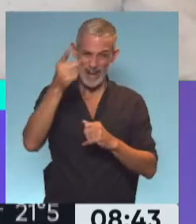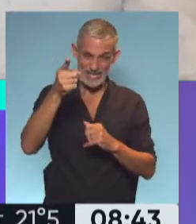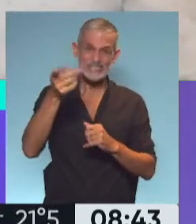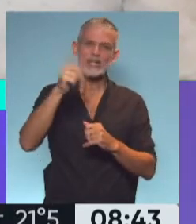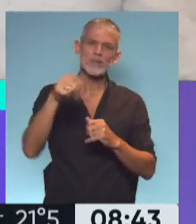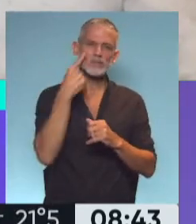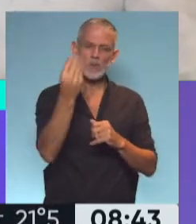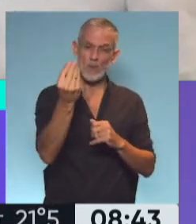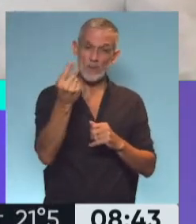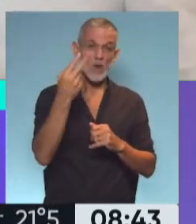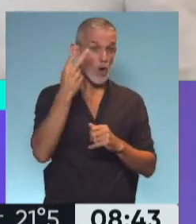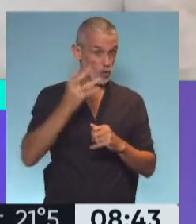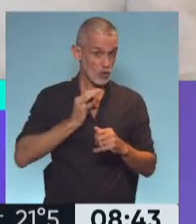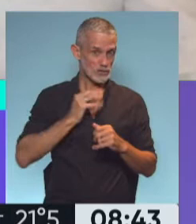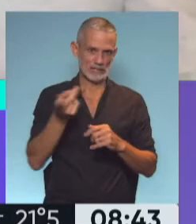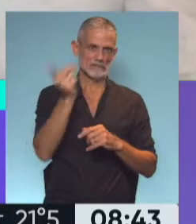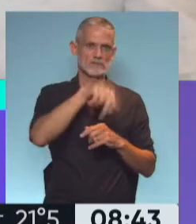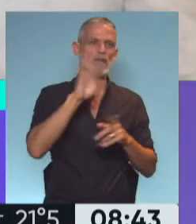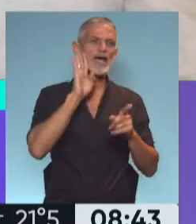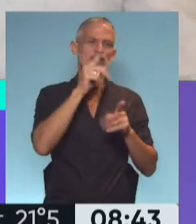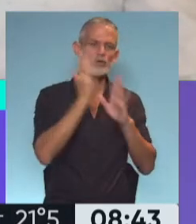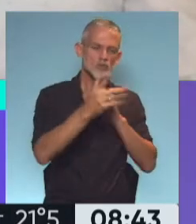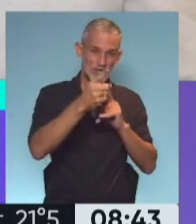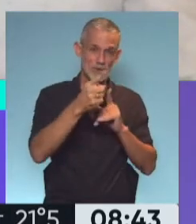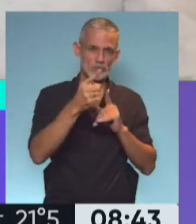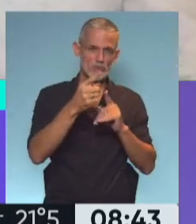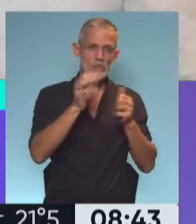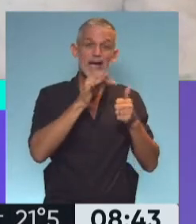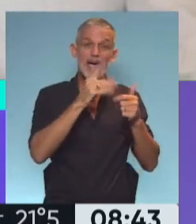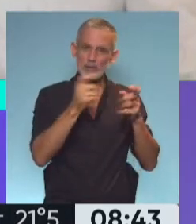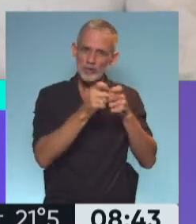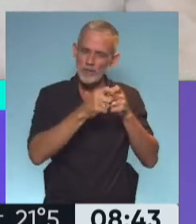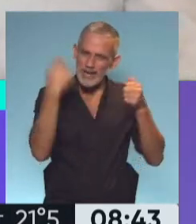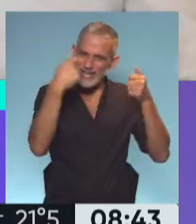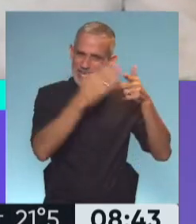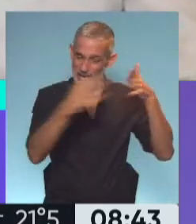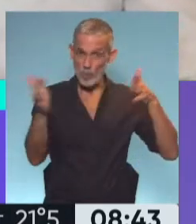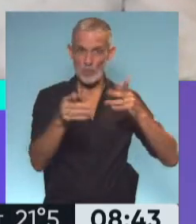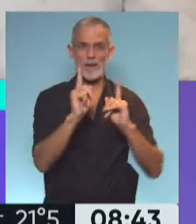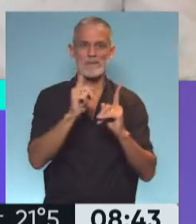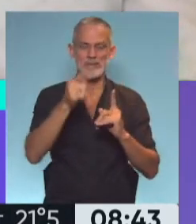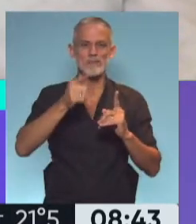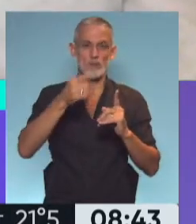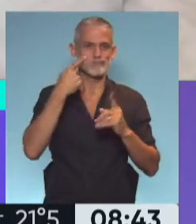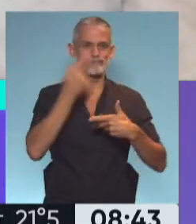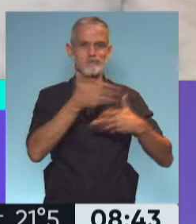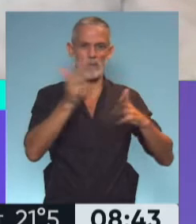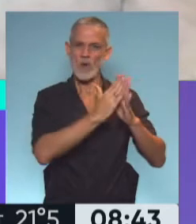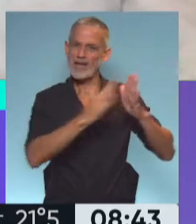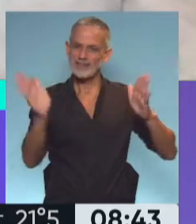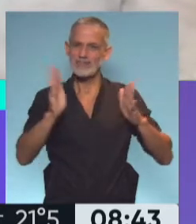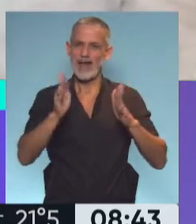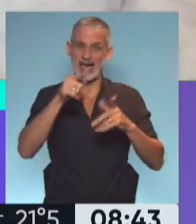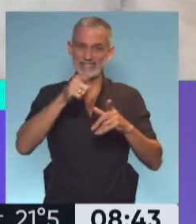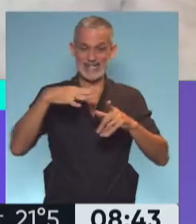se radicó durante 2 años, y luego a Estados Unidos, donde produjo estas 14 películas. Así que de esto se trata entonces el ciclo Fritz Lang